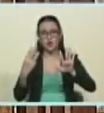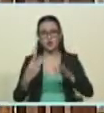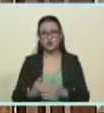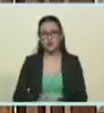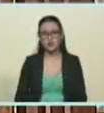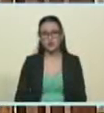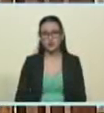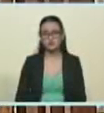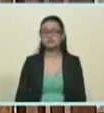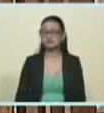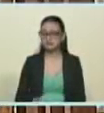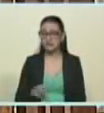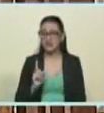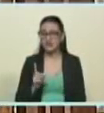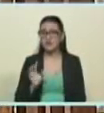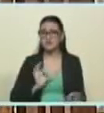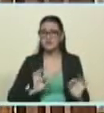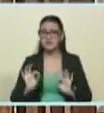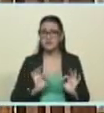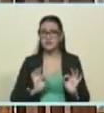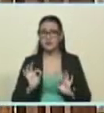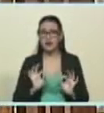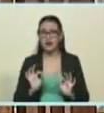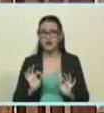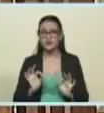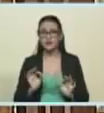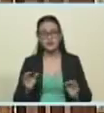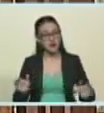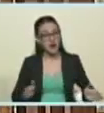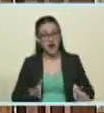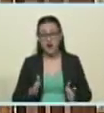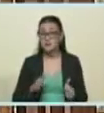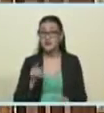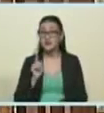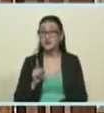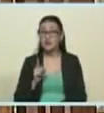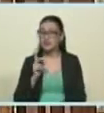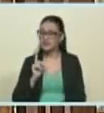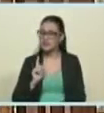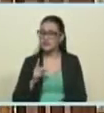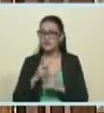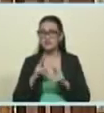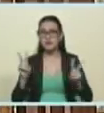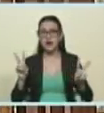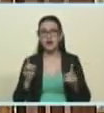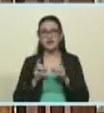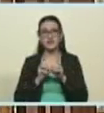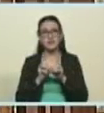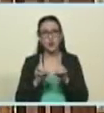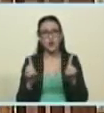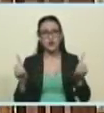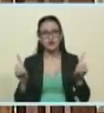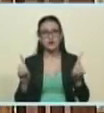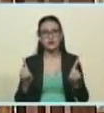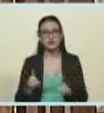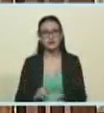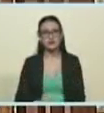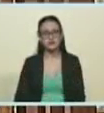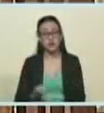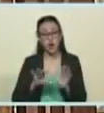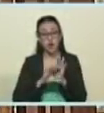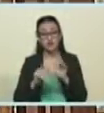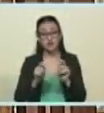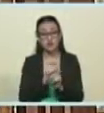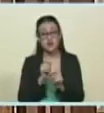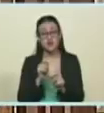Vamos a prepararnos. Pero el camino nuestro tiene que ser pacífico, democrático,